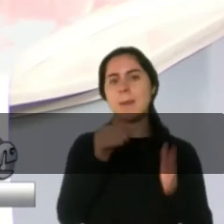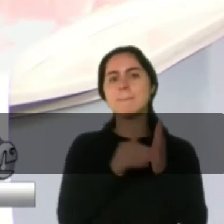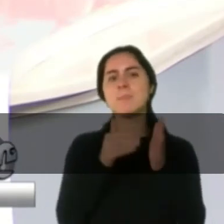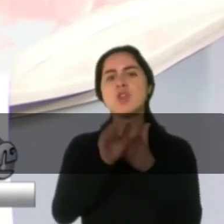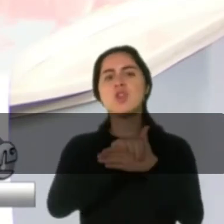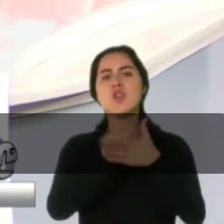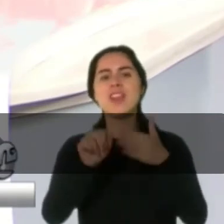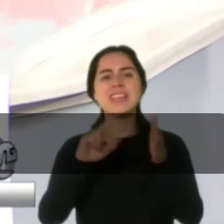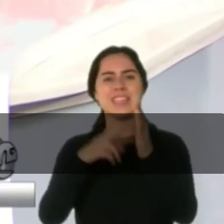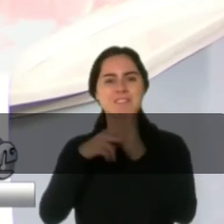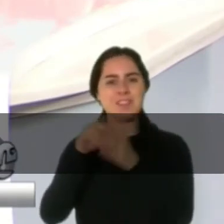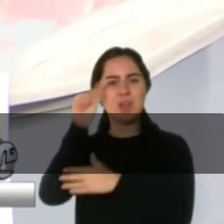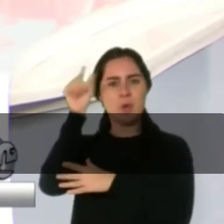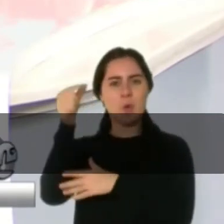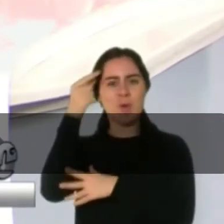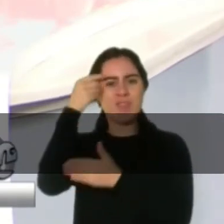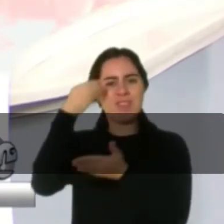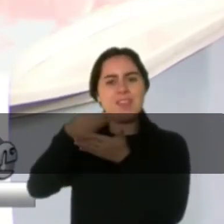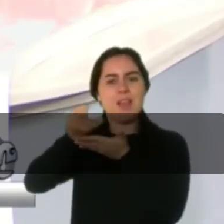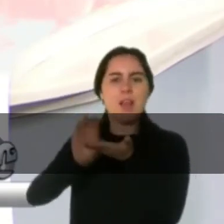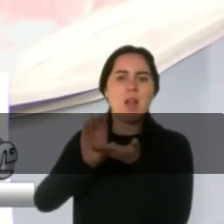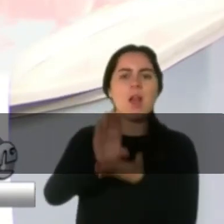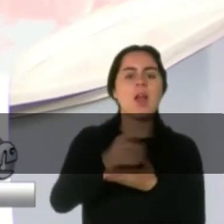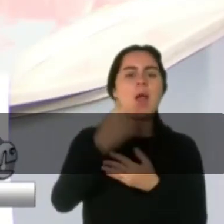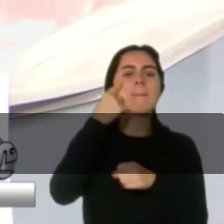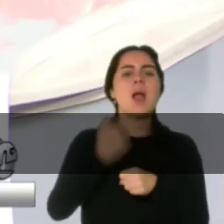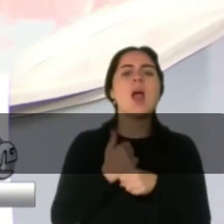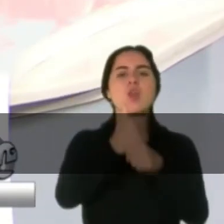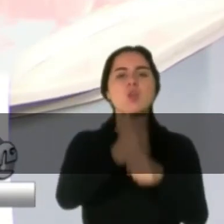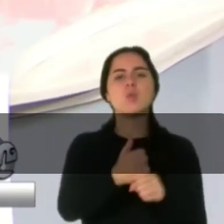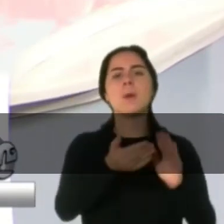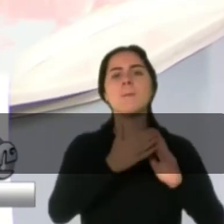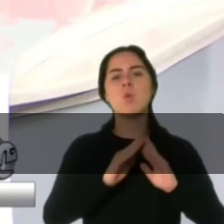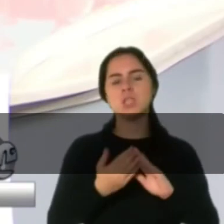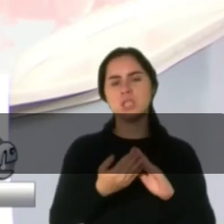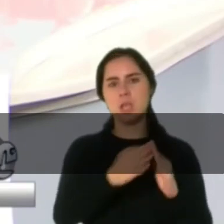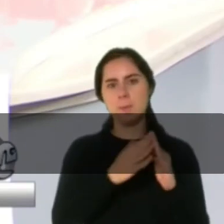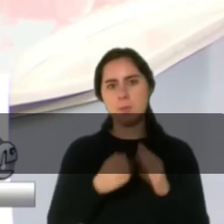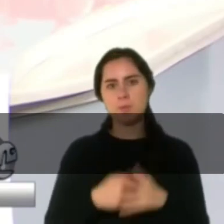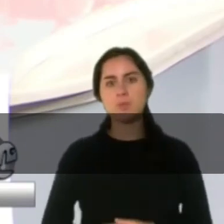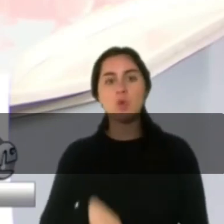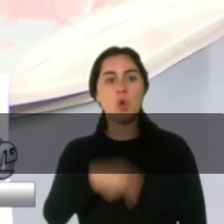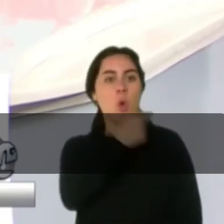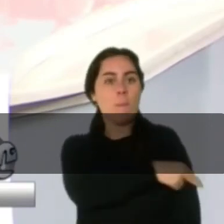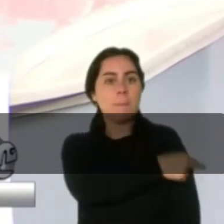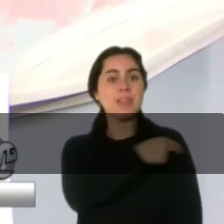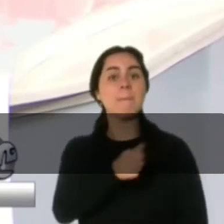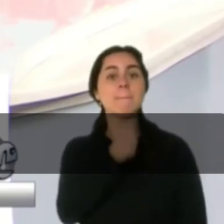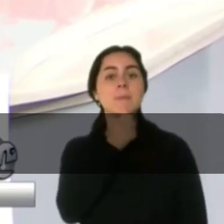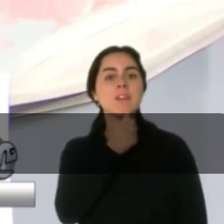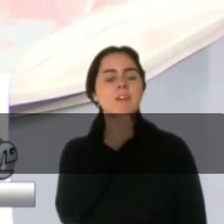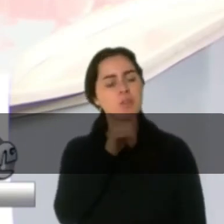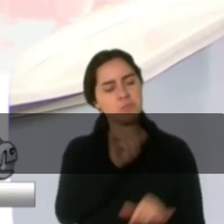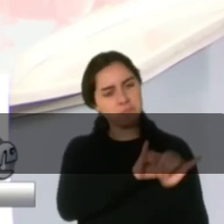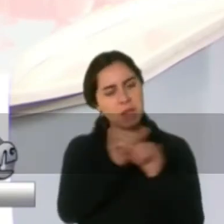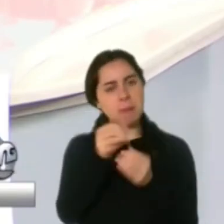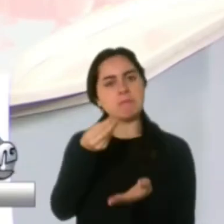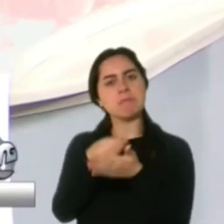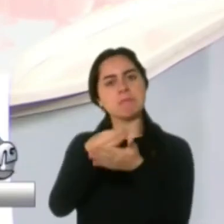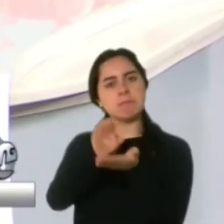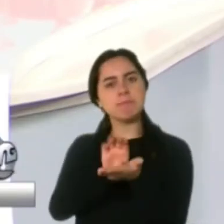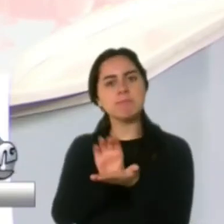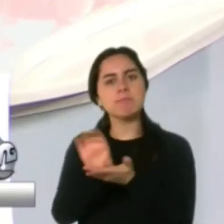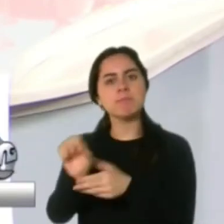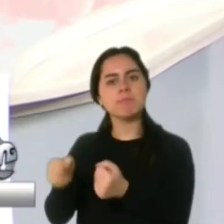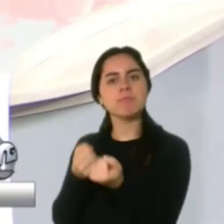extender ayuda a los municipios, la ayuda directamente a los ayuntamientos. Los hospitales privados también estarán recibiendo un respaldo económico, habló